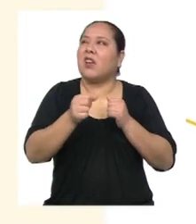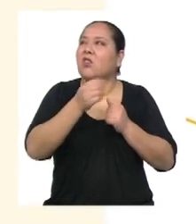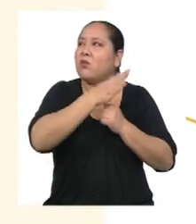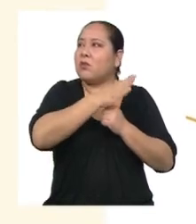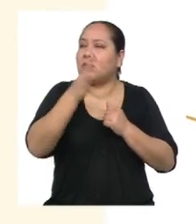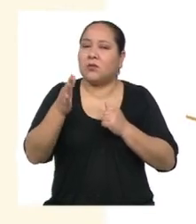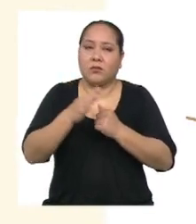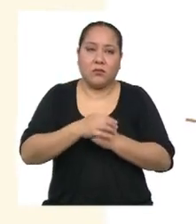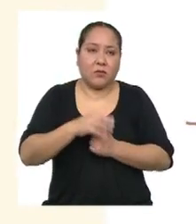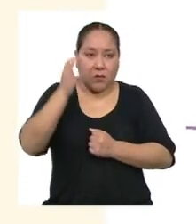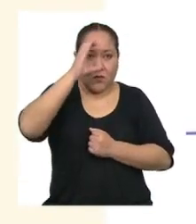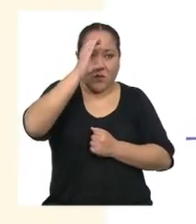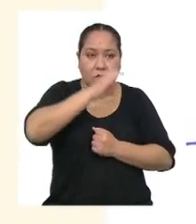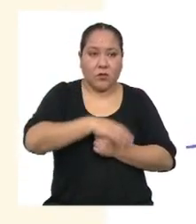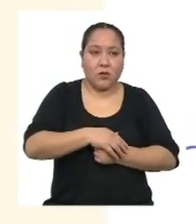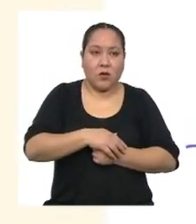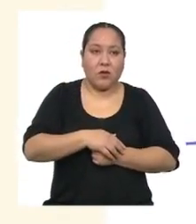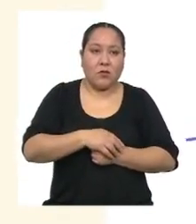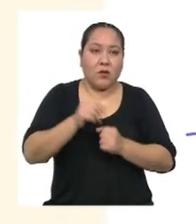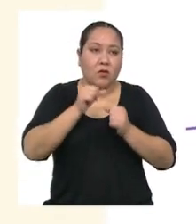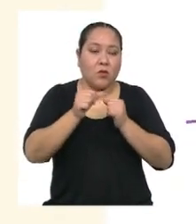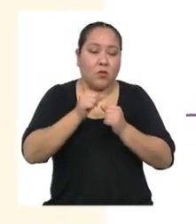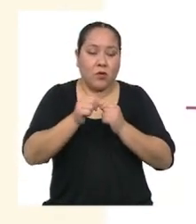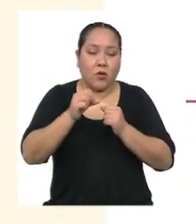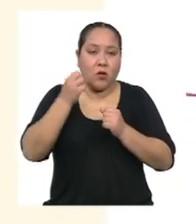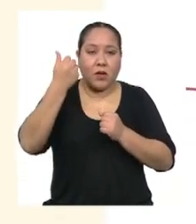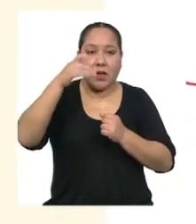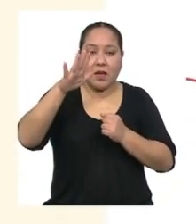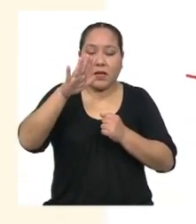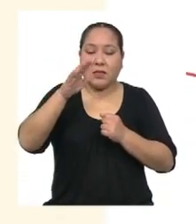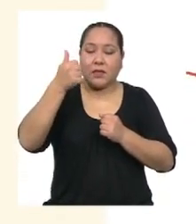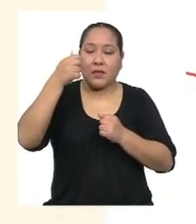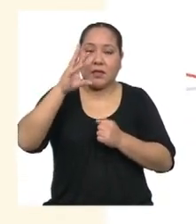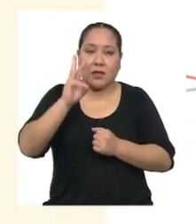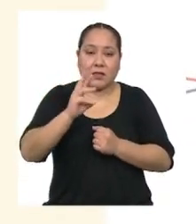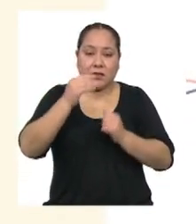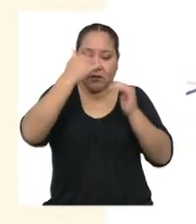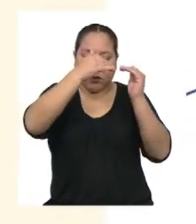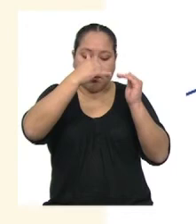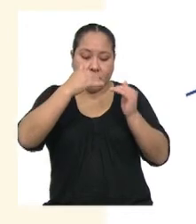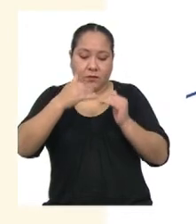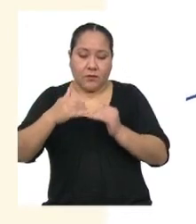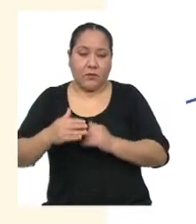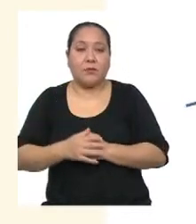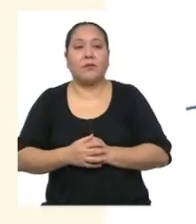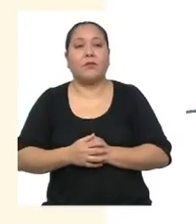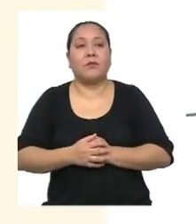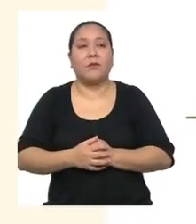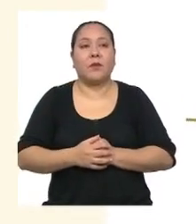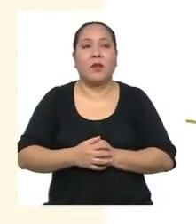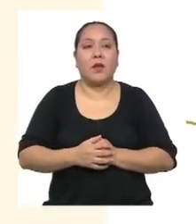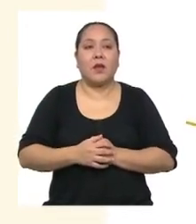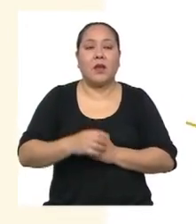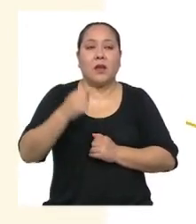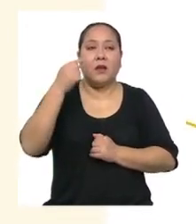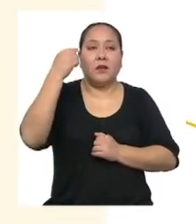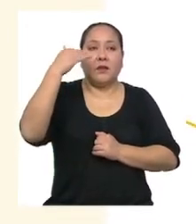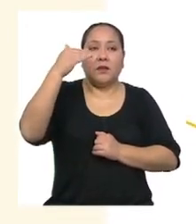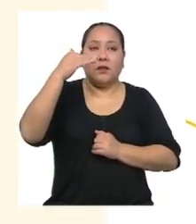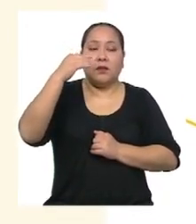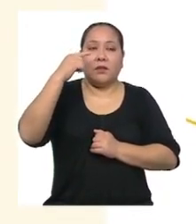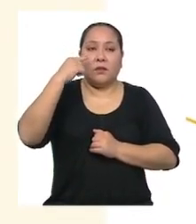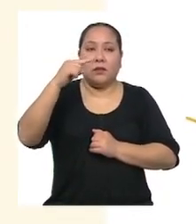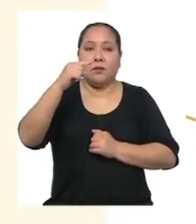Para ello buscamos la posición 15 y 16 en la frecuencia acumulada. En la fila 1 solo se